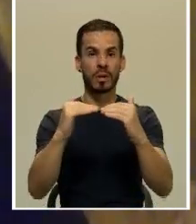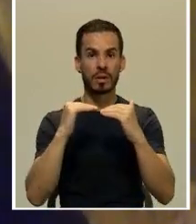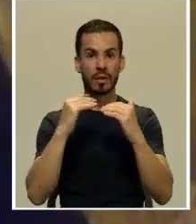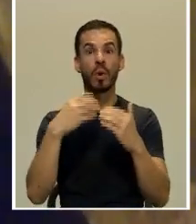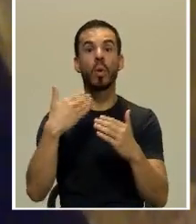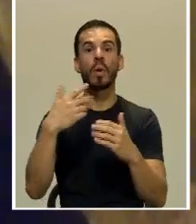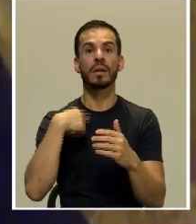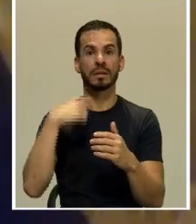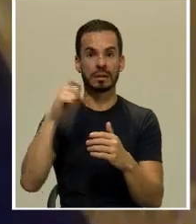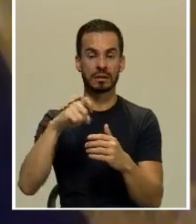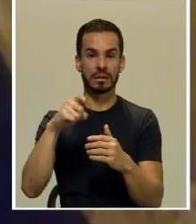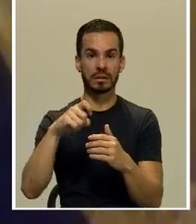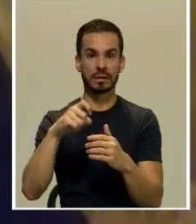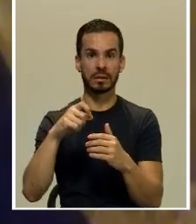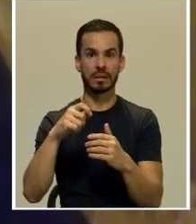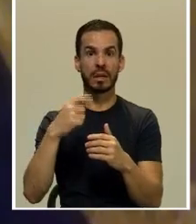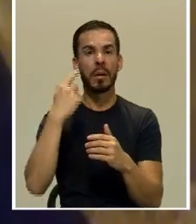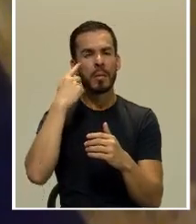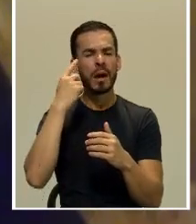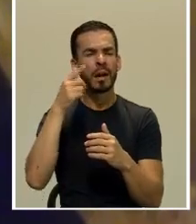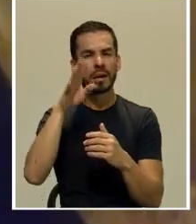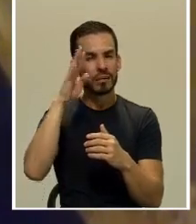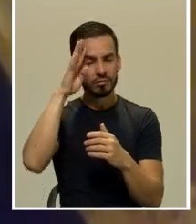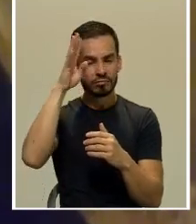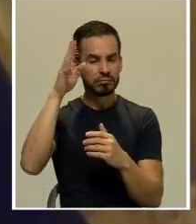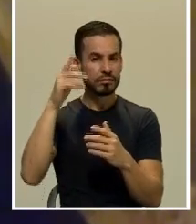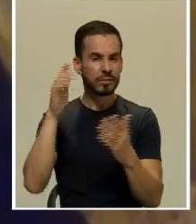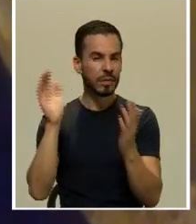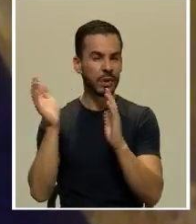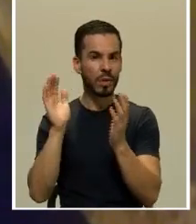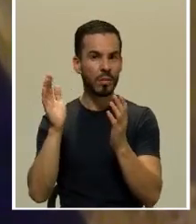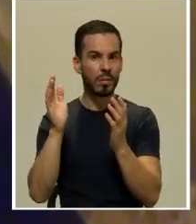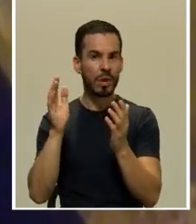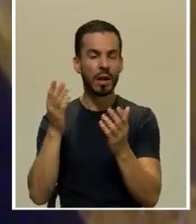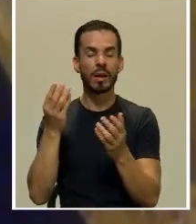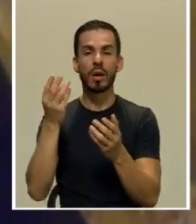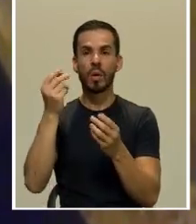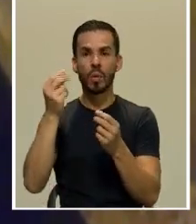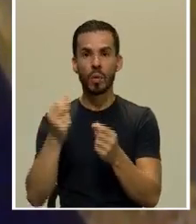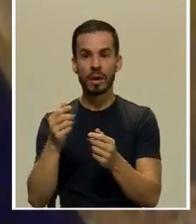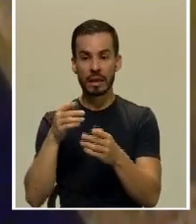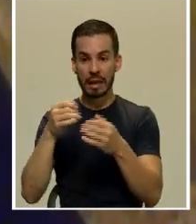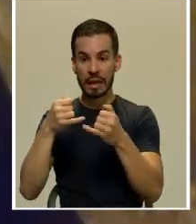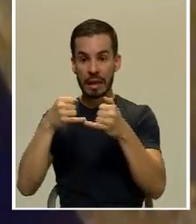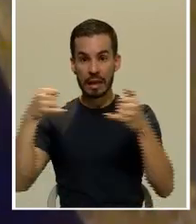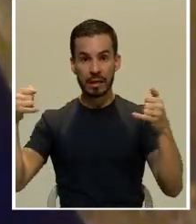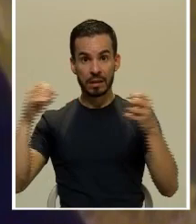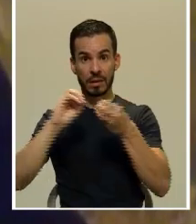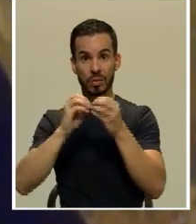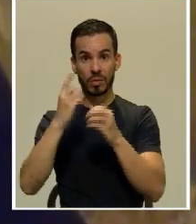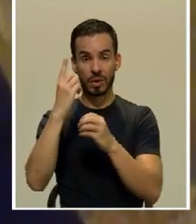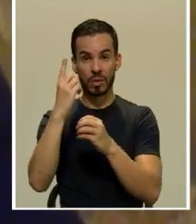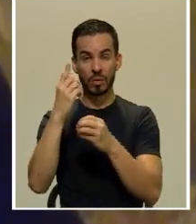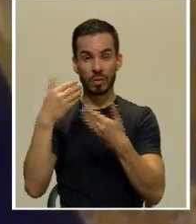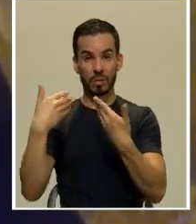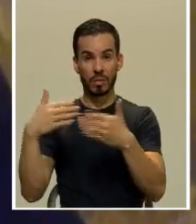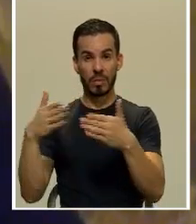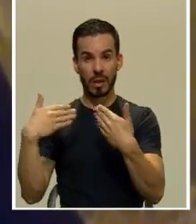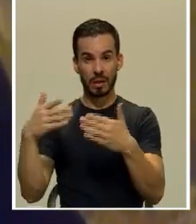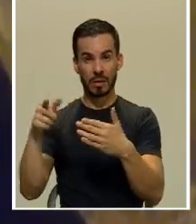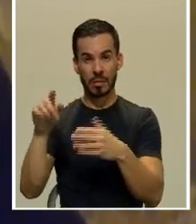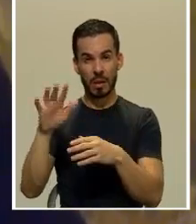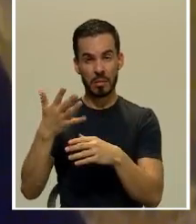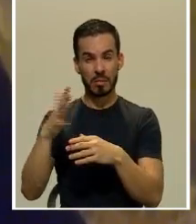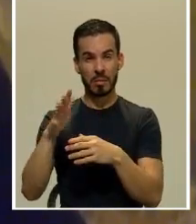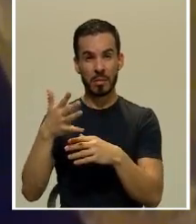son necesarios. Para que se hagan una idea, el costo de la línea 1 de Panamá, que rondaba más o